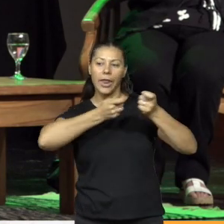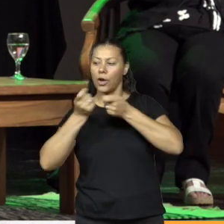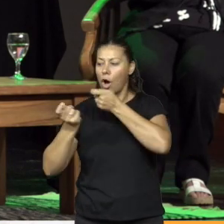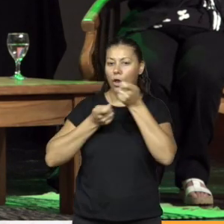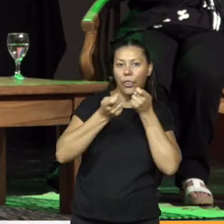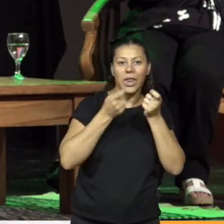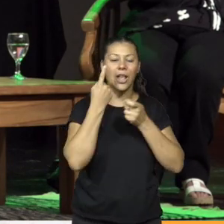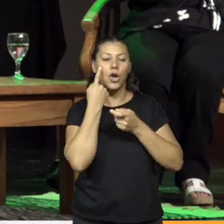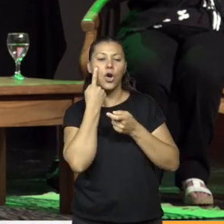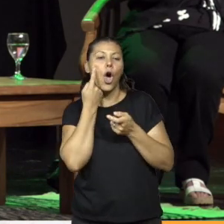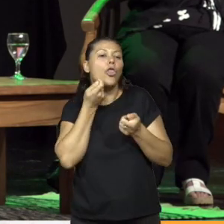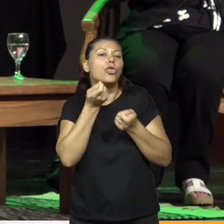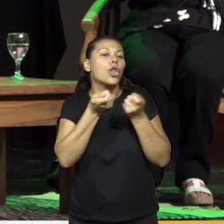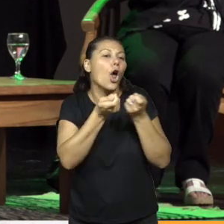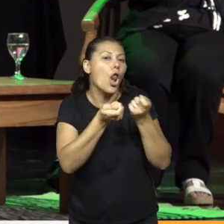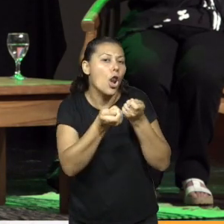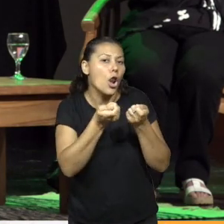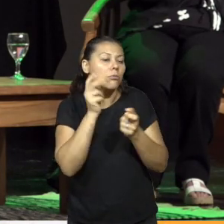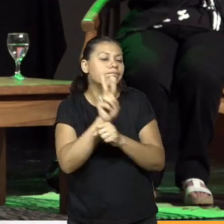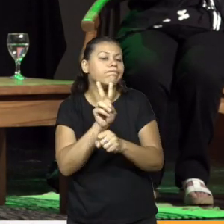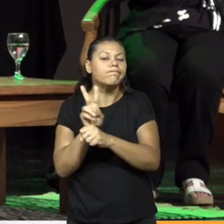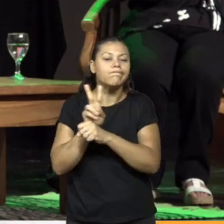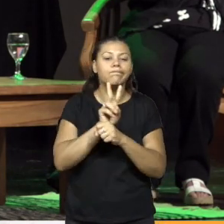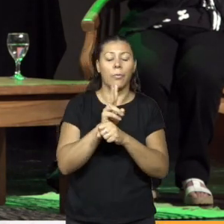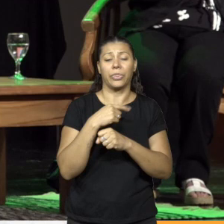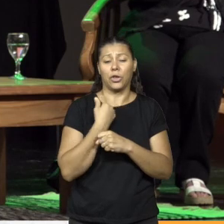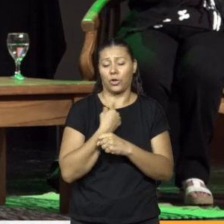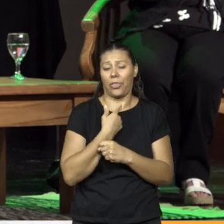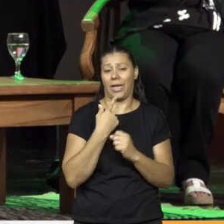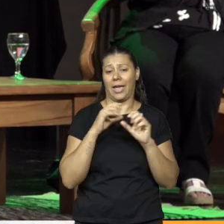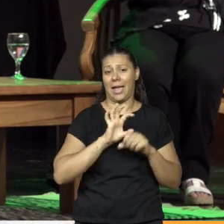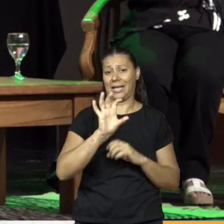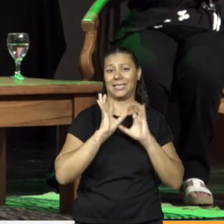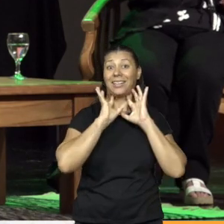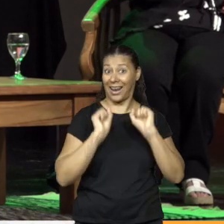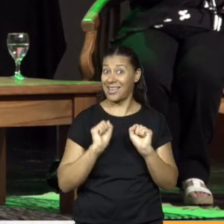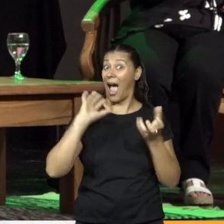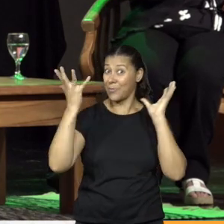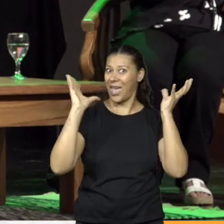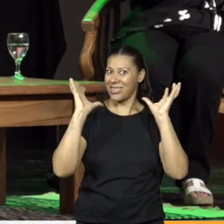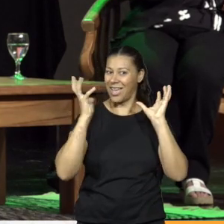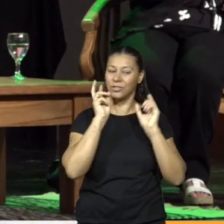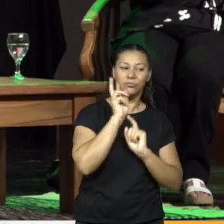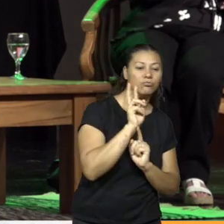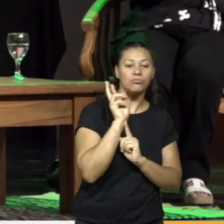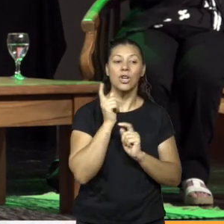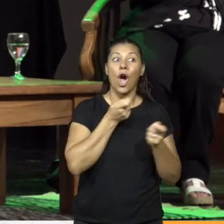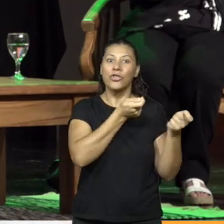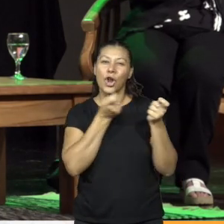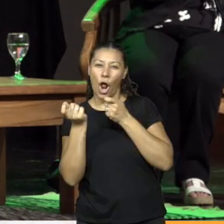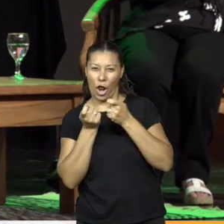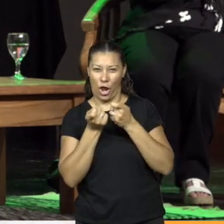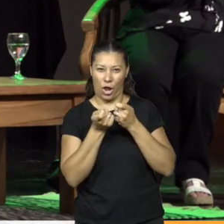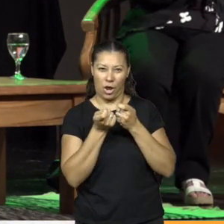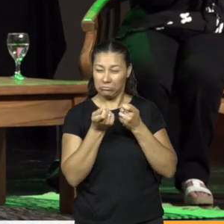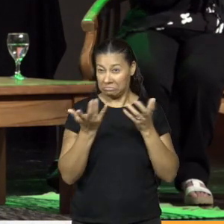de Ambiente. Así que nosotros vamos y controlamos que cada residuo tenga el tratamiento que corresponde. Así que sí,